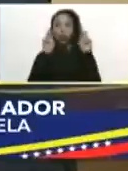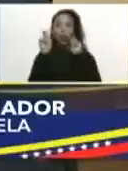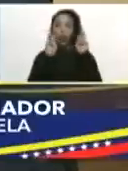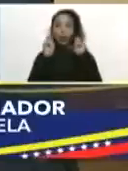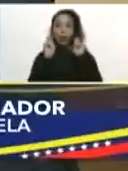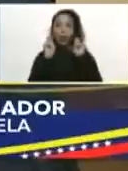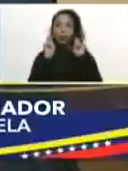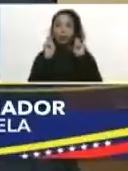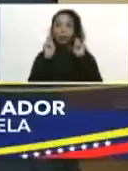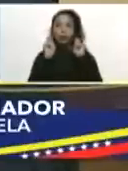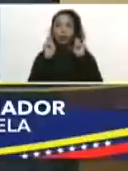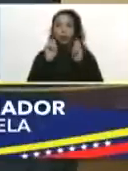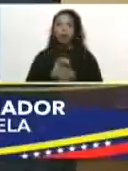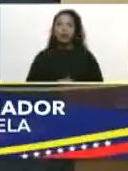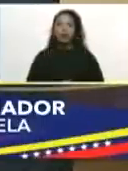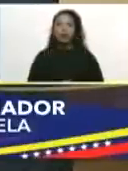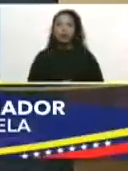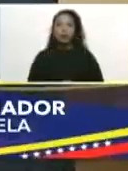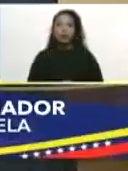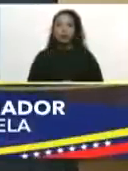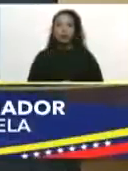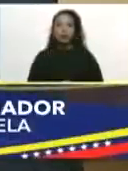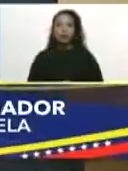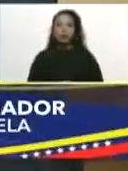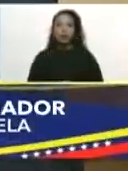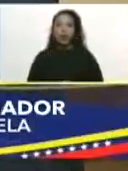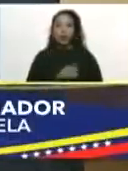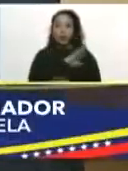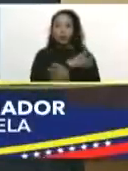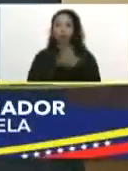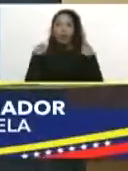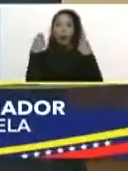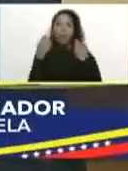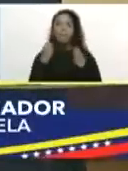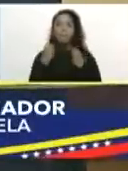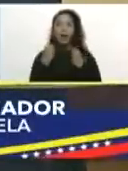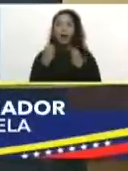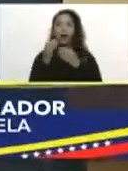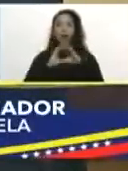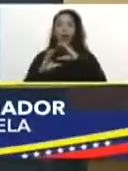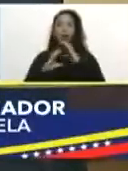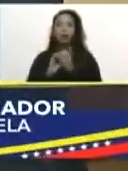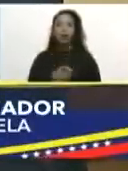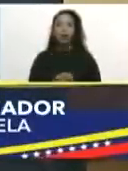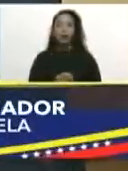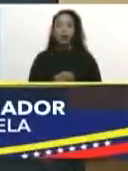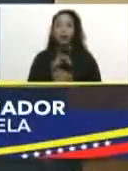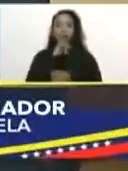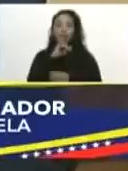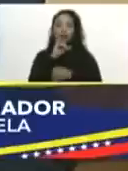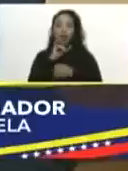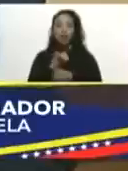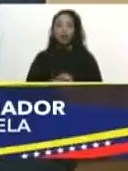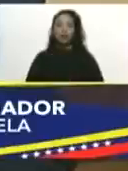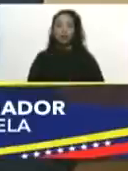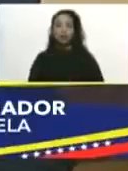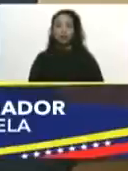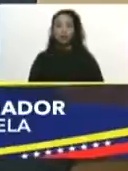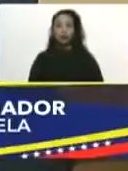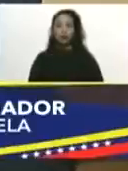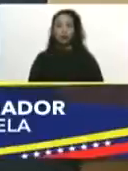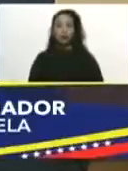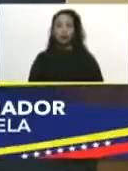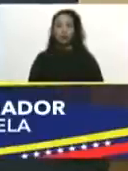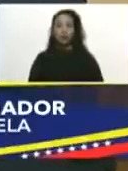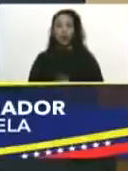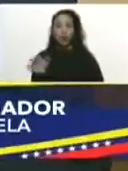ministro del Poder Popular para la comunicación e información.